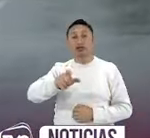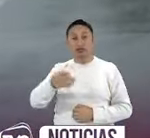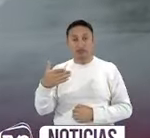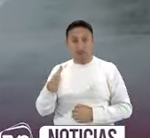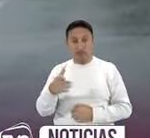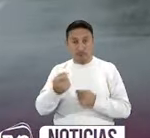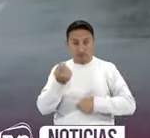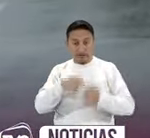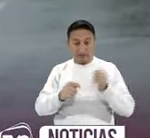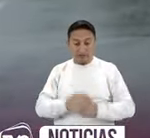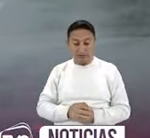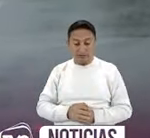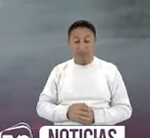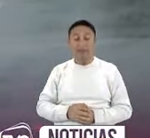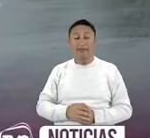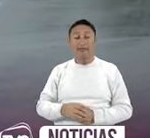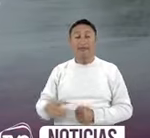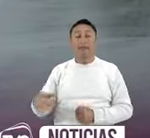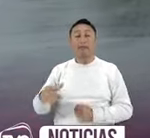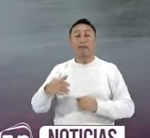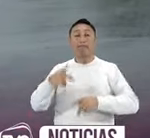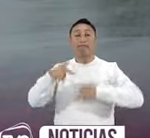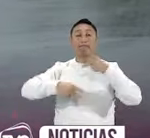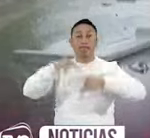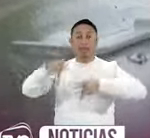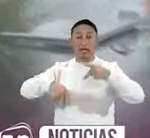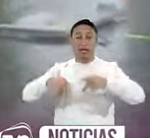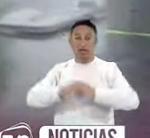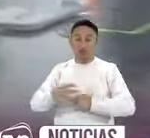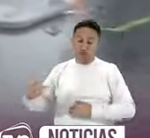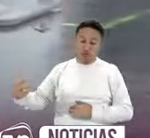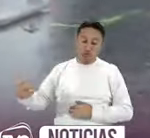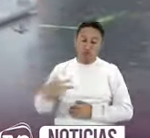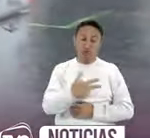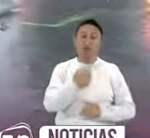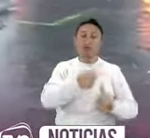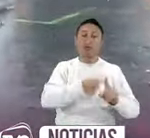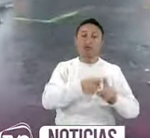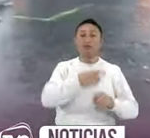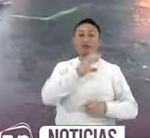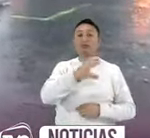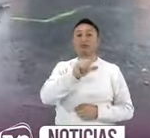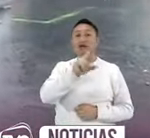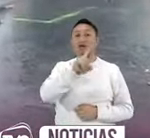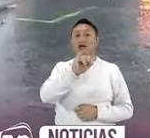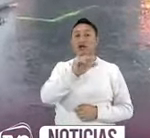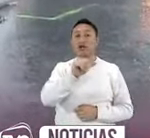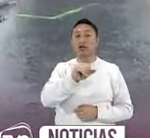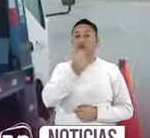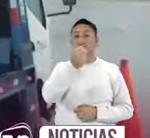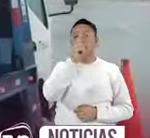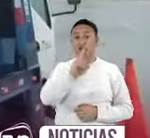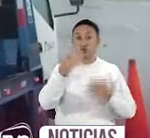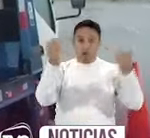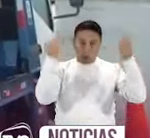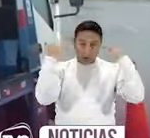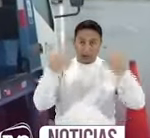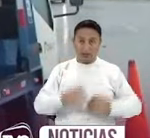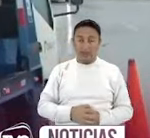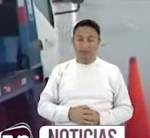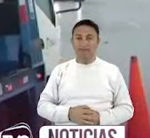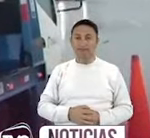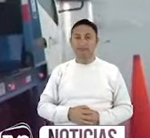movilizaban desde General Villamil Playas hacia el mercado Caraguay, en el sur de Guayaquil. Las víctimas